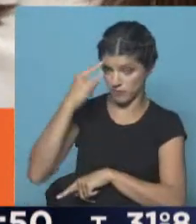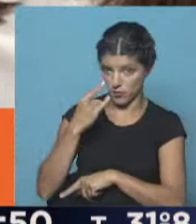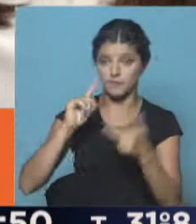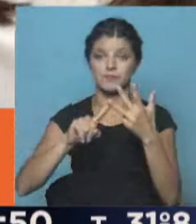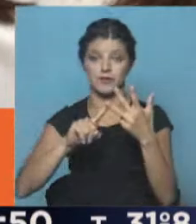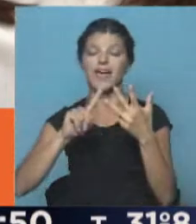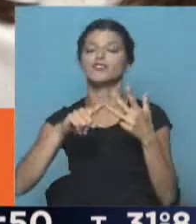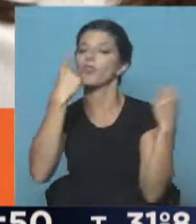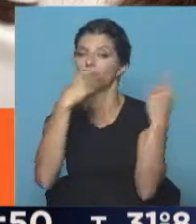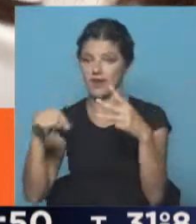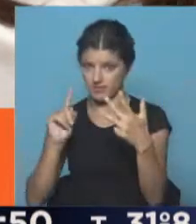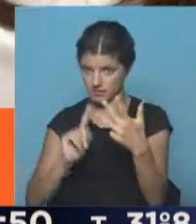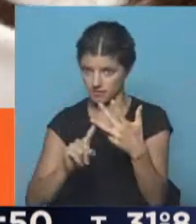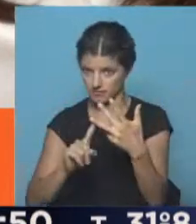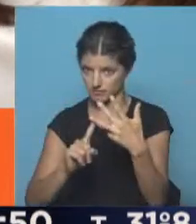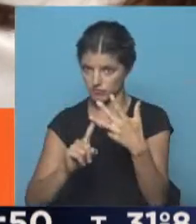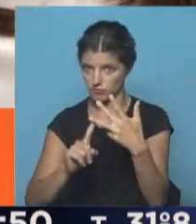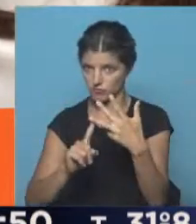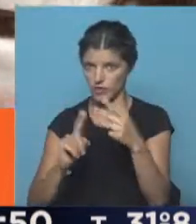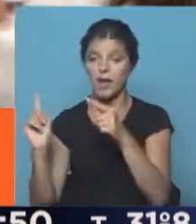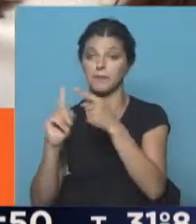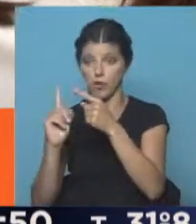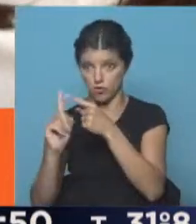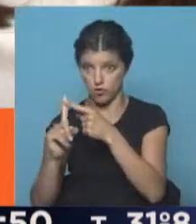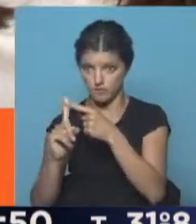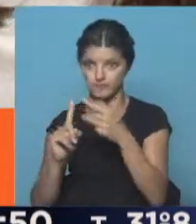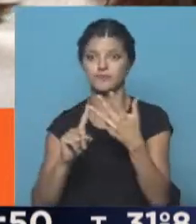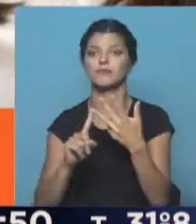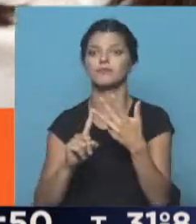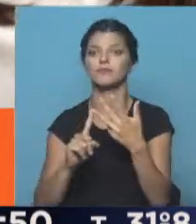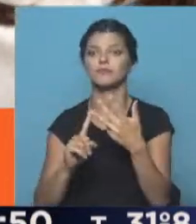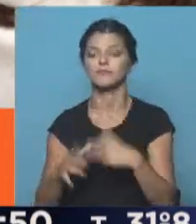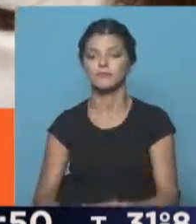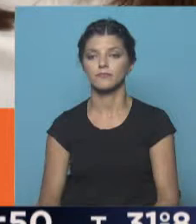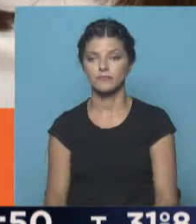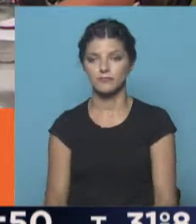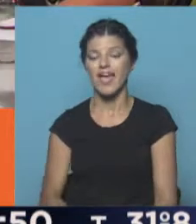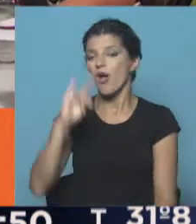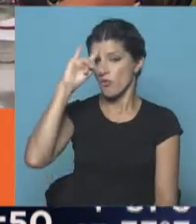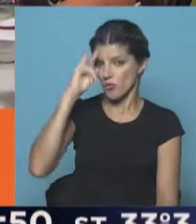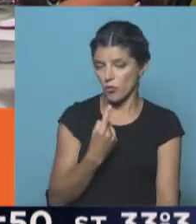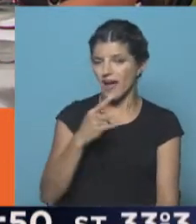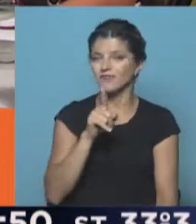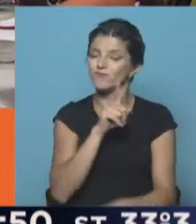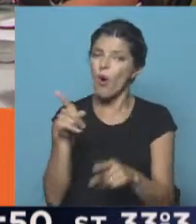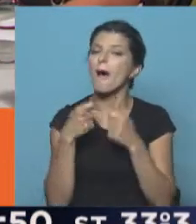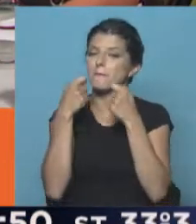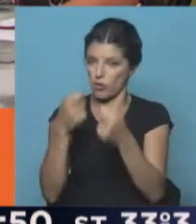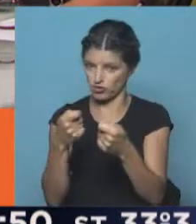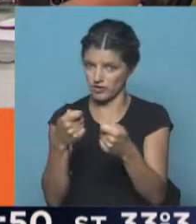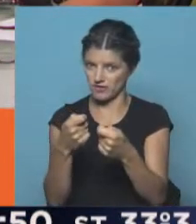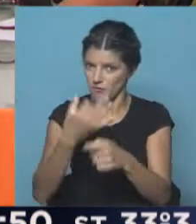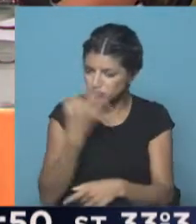raíz del diálogo del uruguayo Tabaré Vázquez con Nicolás Maduro. Uruguay no ha estado tan conforme con estas decisiones de